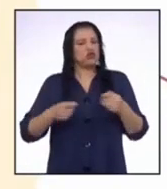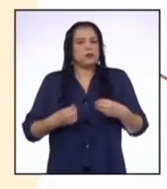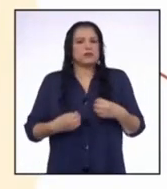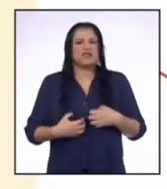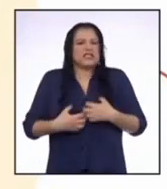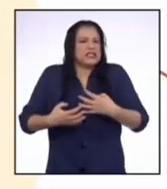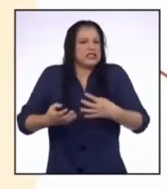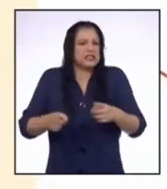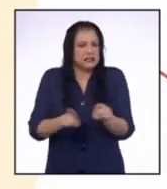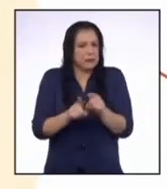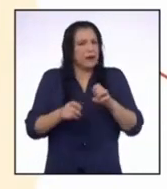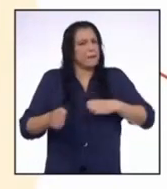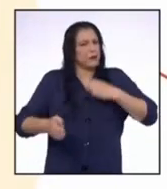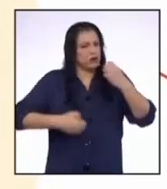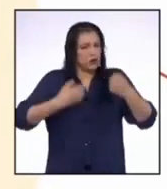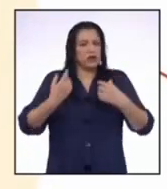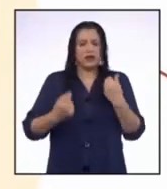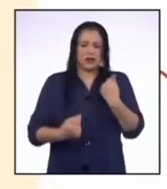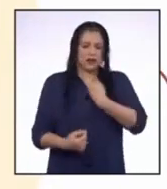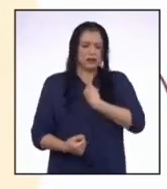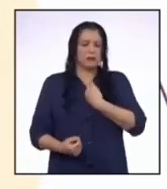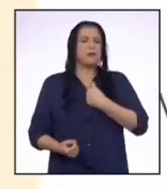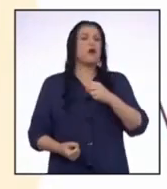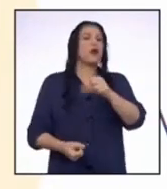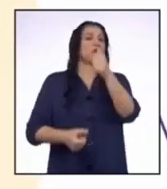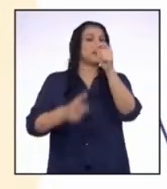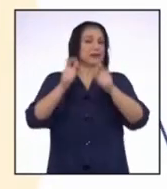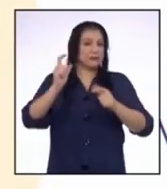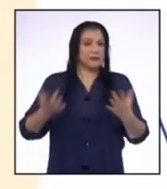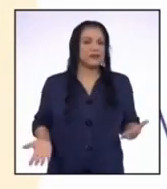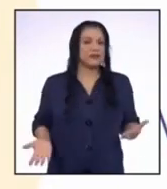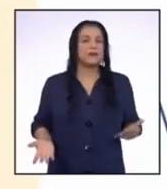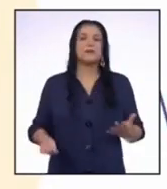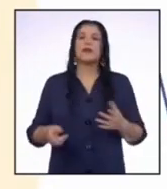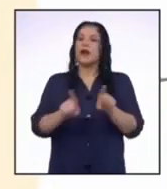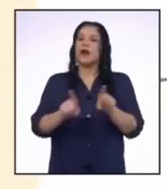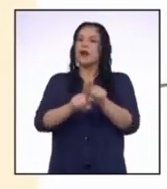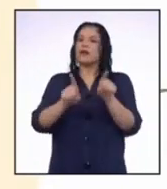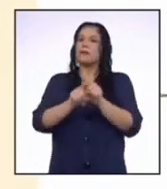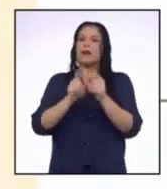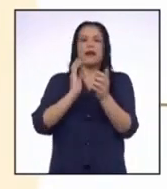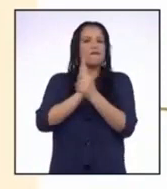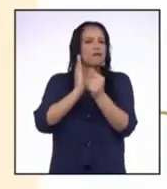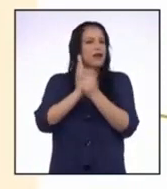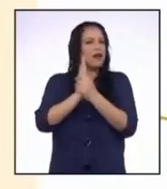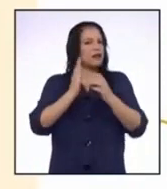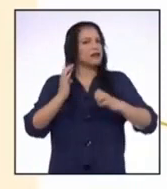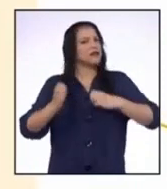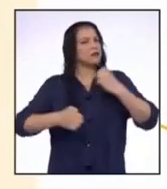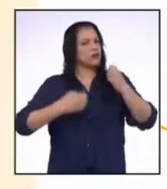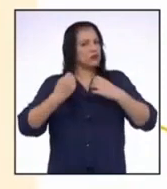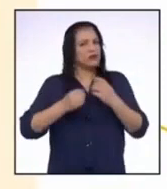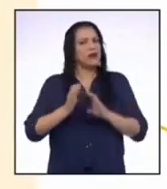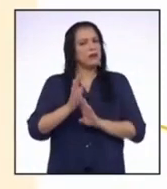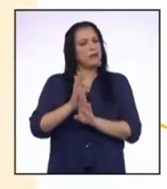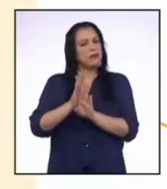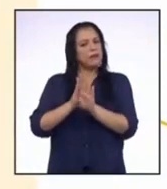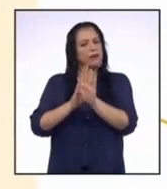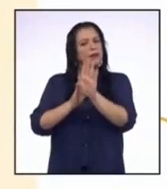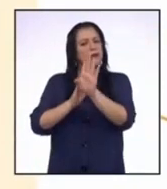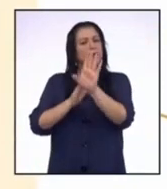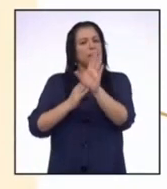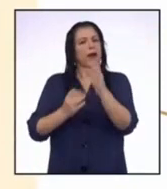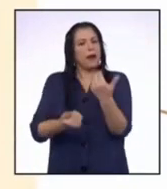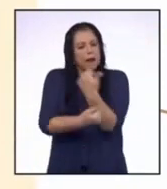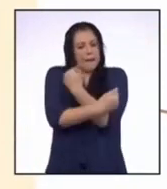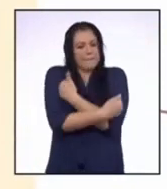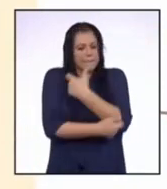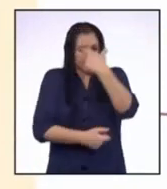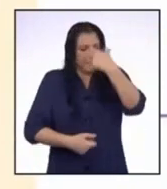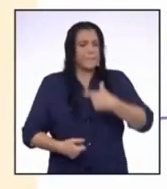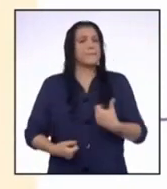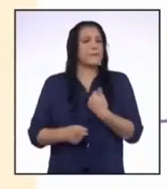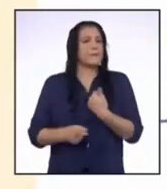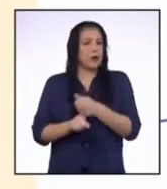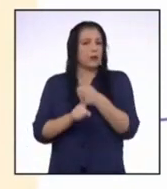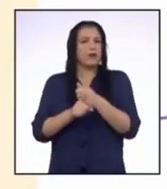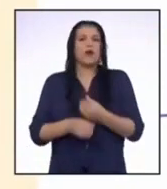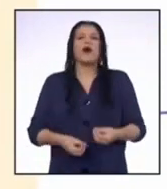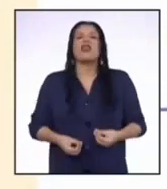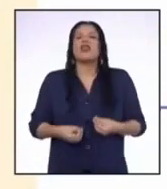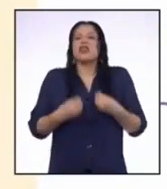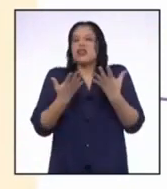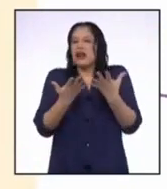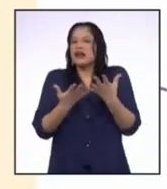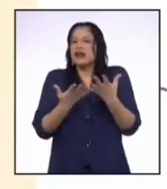reacciones emocionales en sí mismos y en los otros. Asimismo, las habilidades emocionales aumentan la autoestima de los adolescentes al